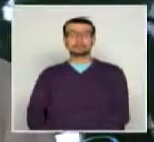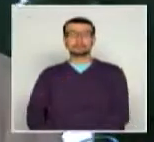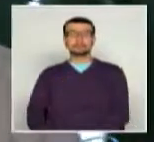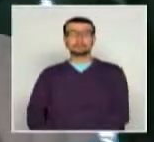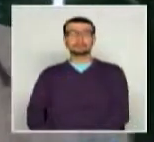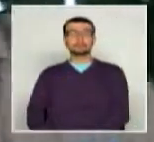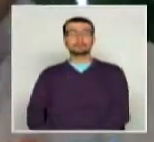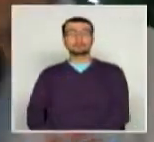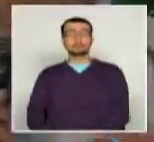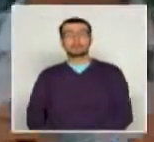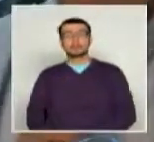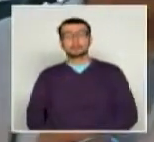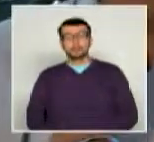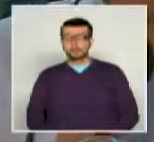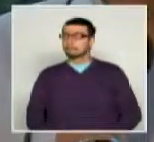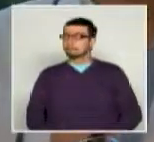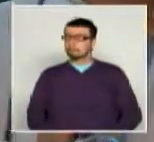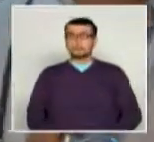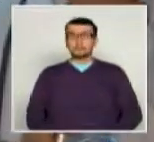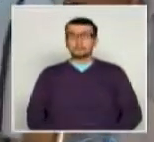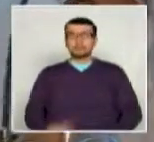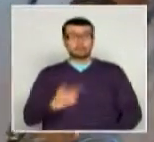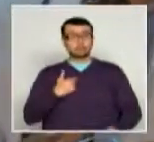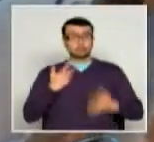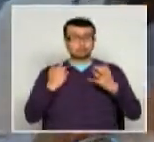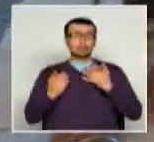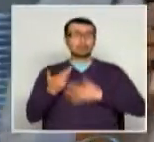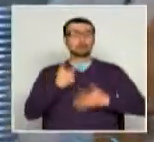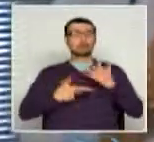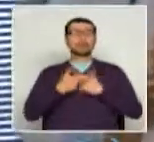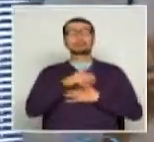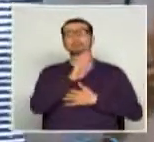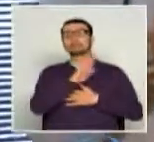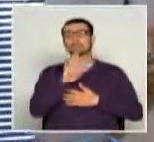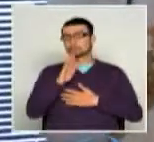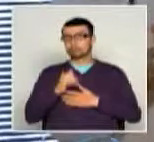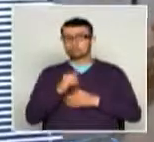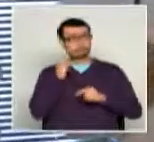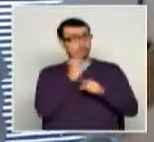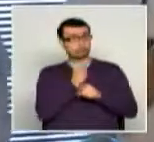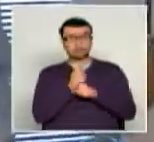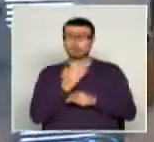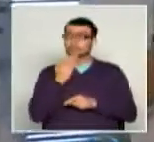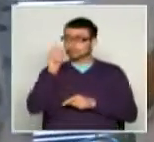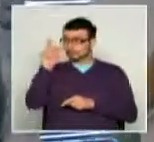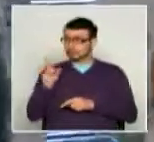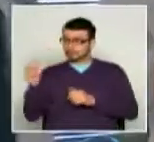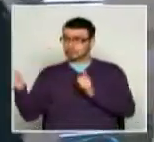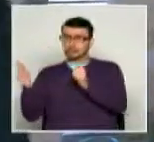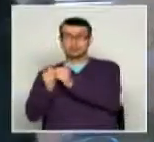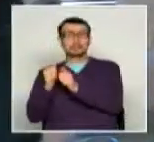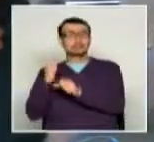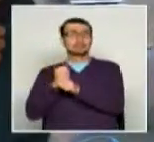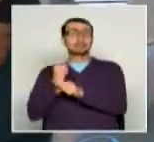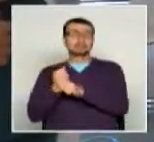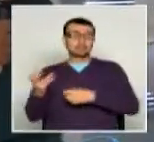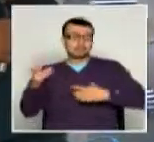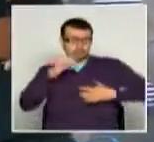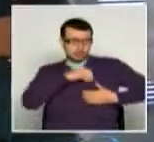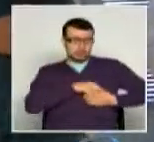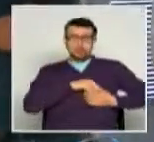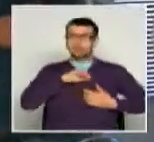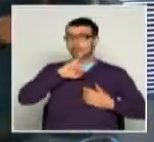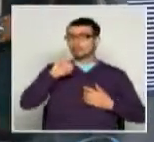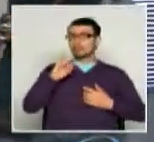yo quiero compartir con ustedes casos clínicos. Con nosotros trabaja una persona que está en nuestro corazón, es José, que se